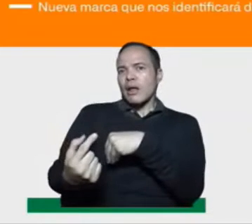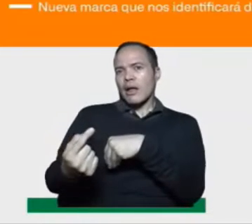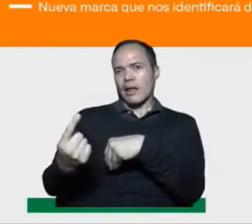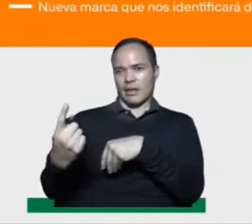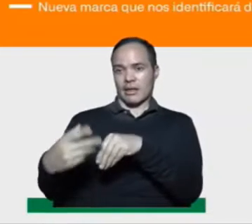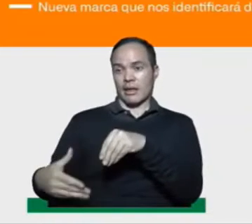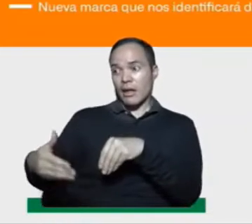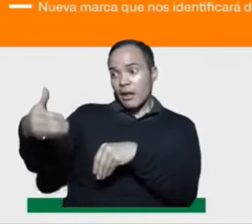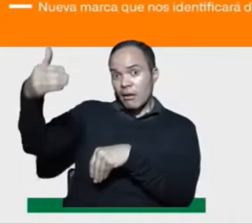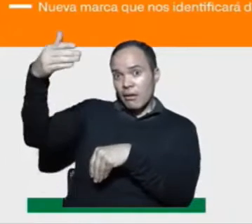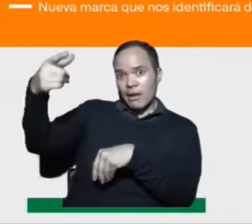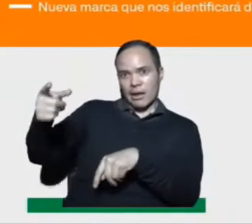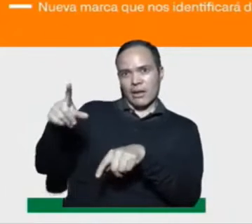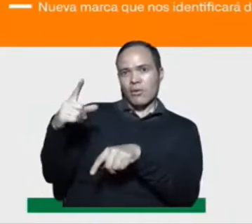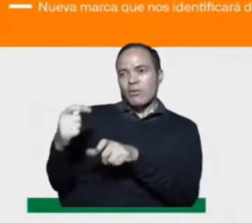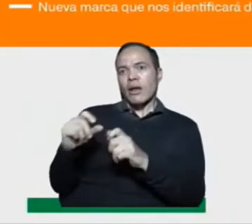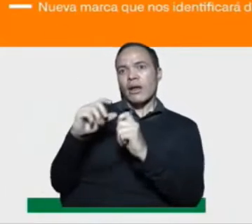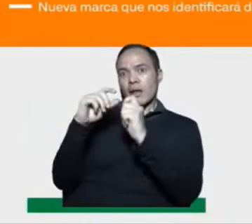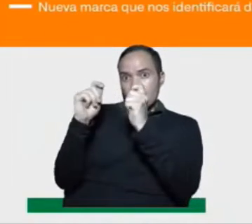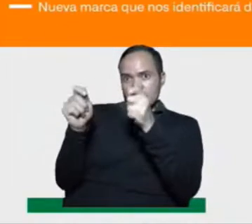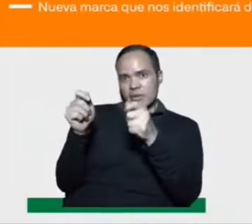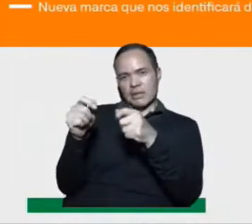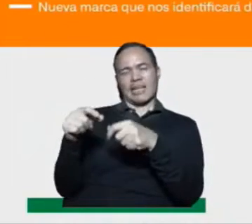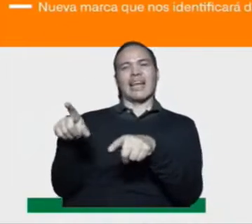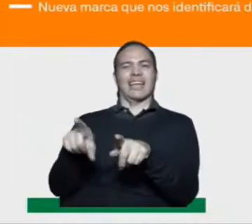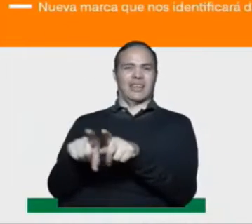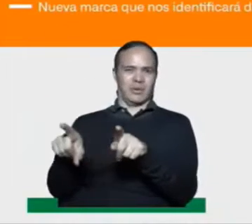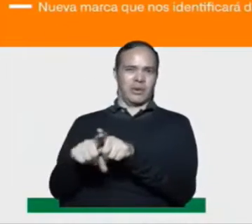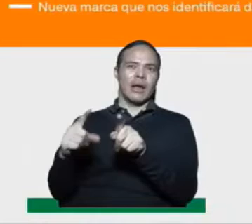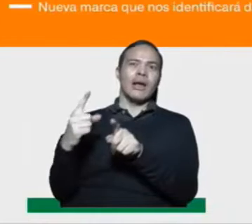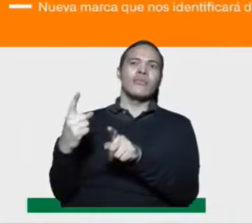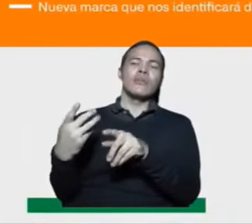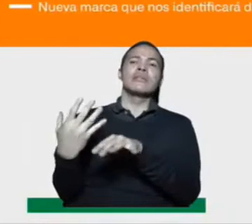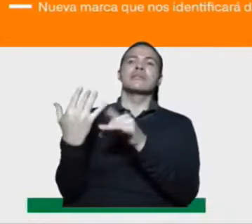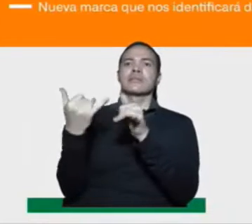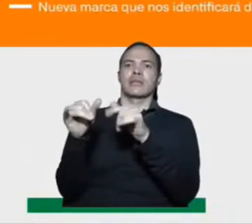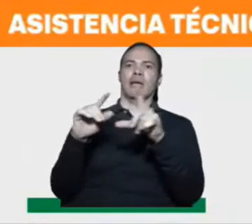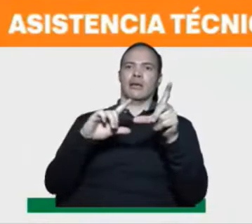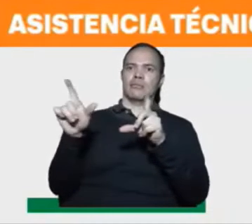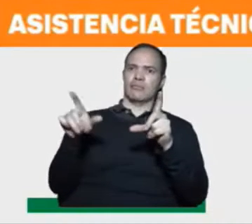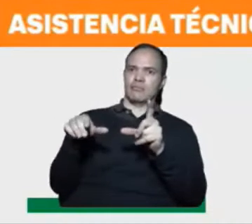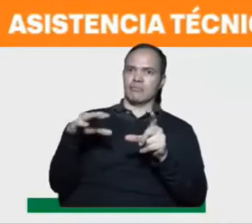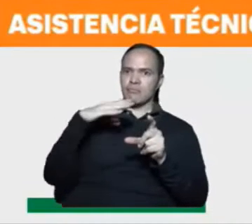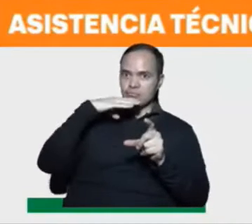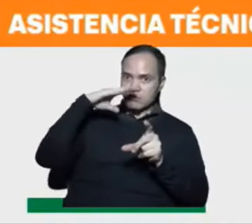con la ciudad, y hoy en día ya Medellín tiene su propia marca.